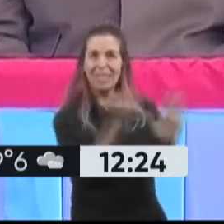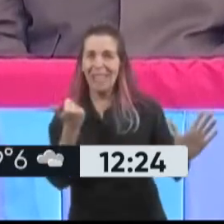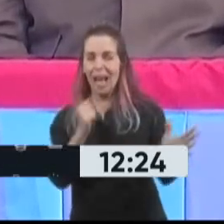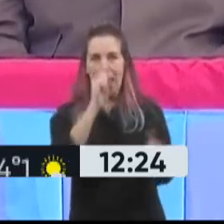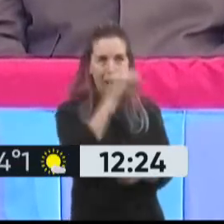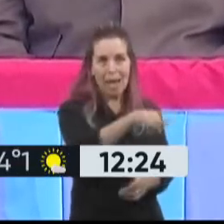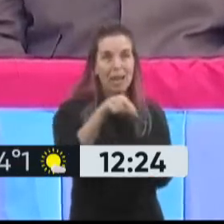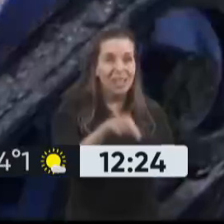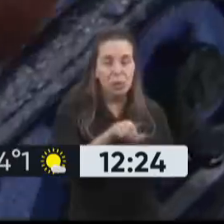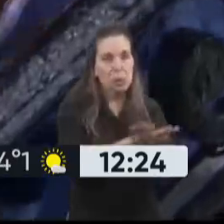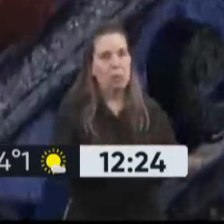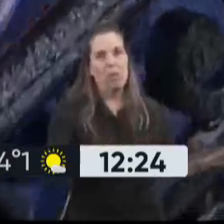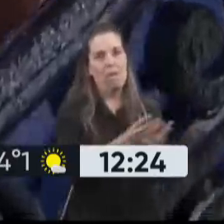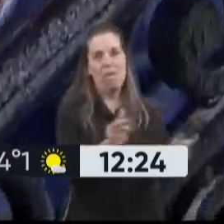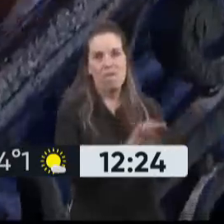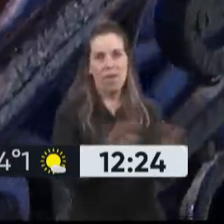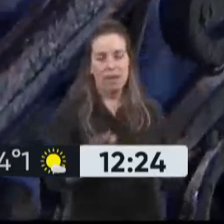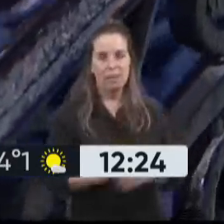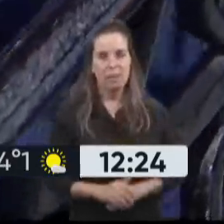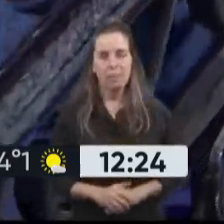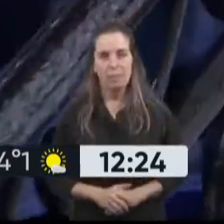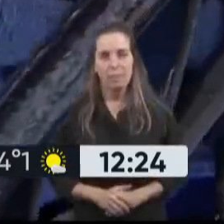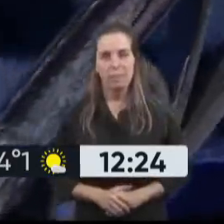terminar con eso de una vez.